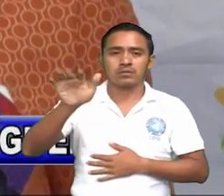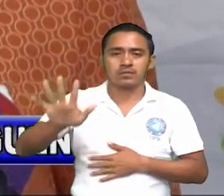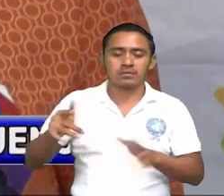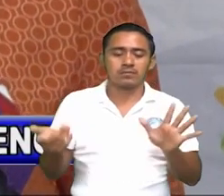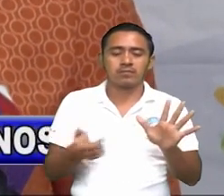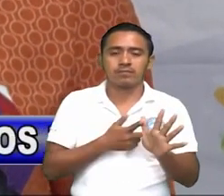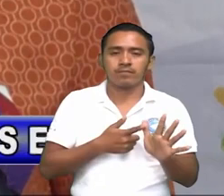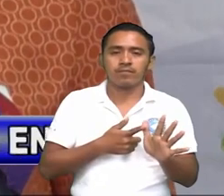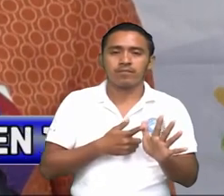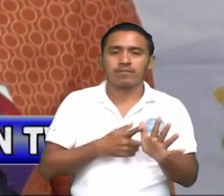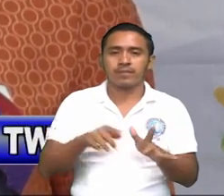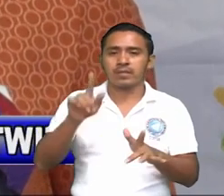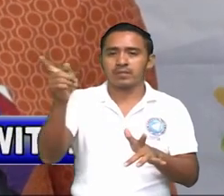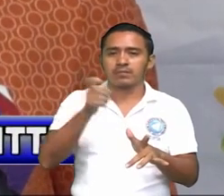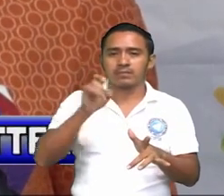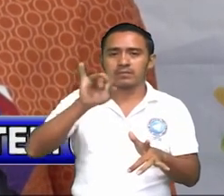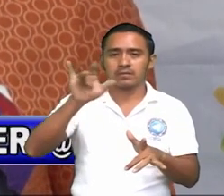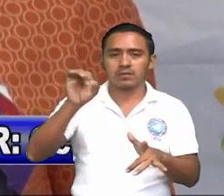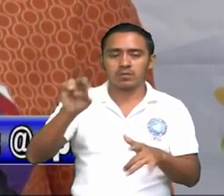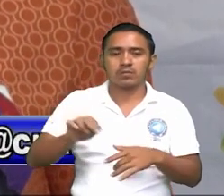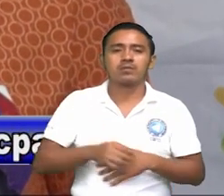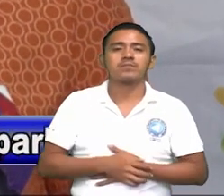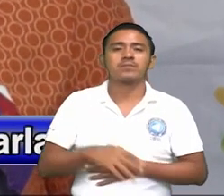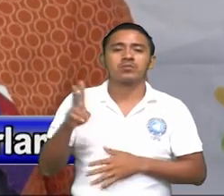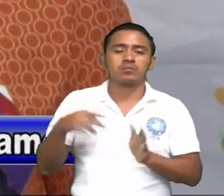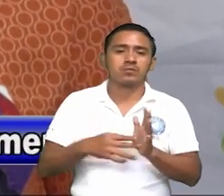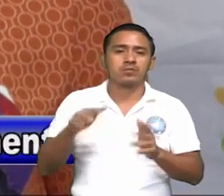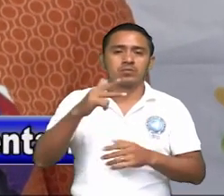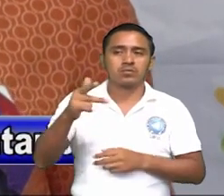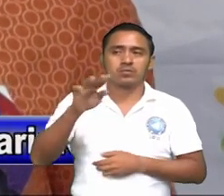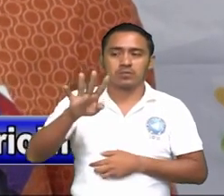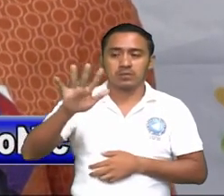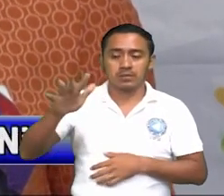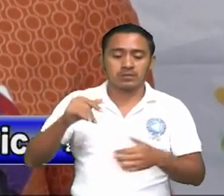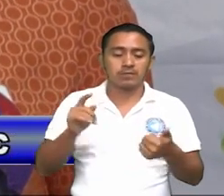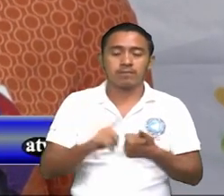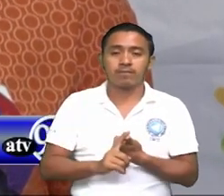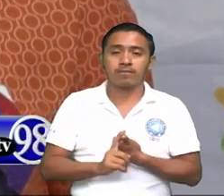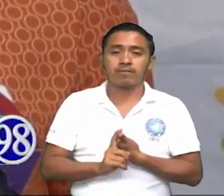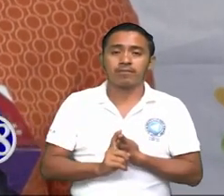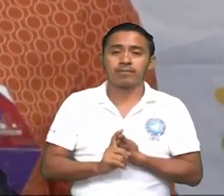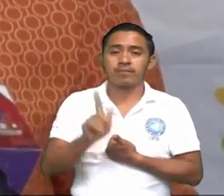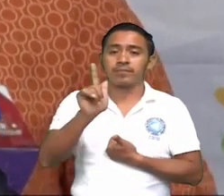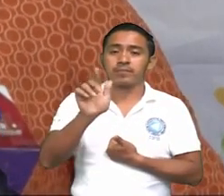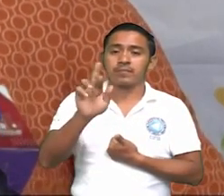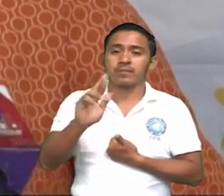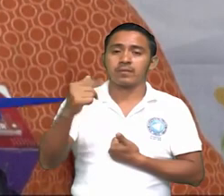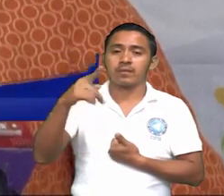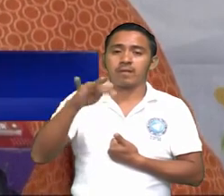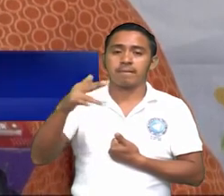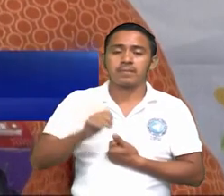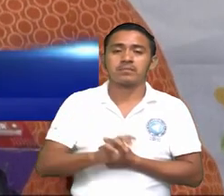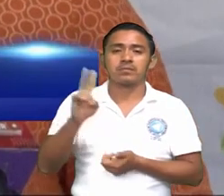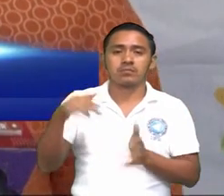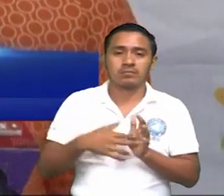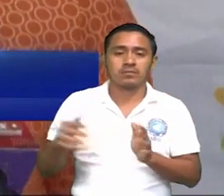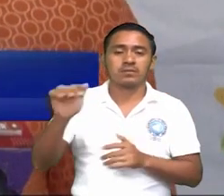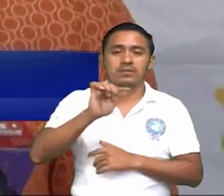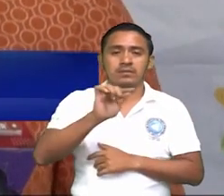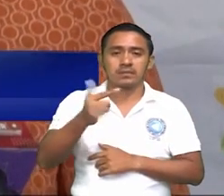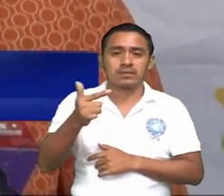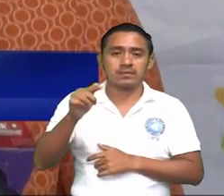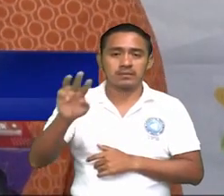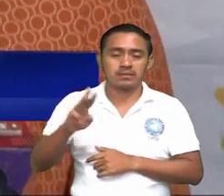3.865, Silonem con 2.845 personas y el Trapiche con 2.073 para